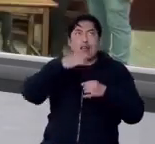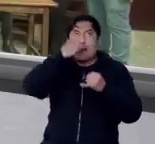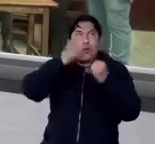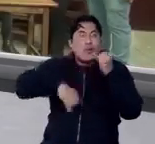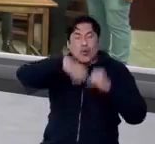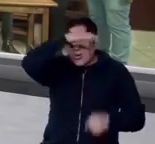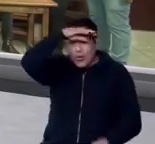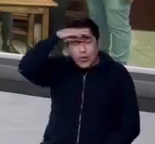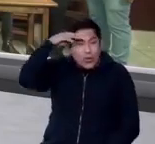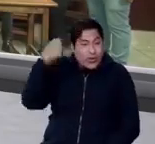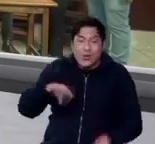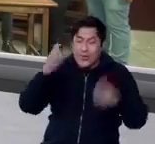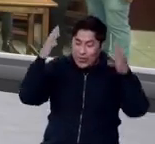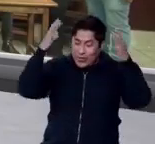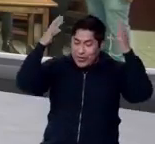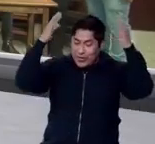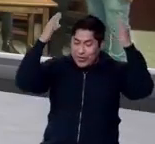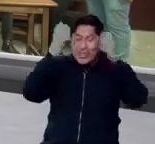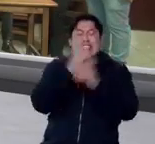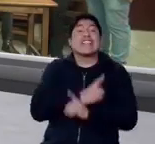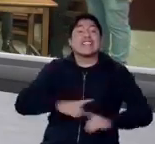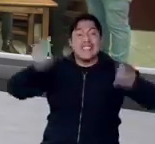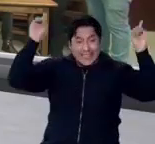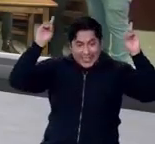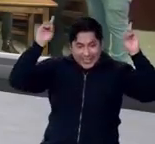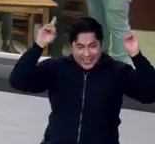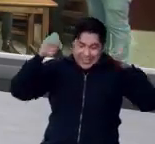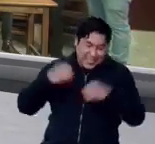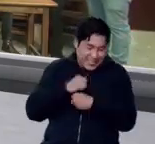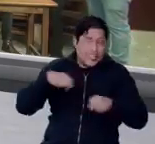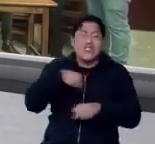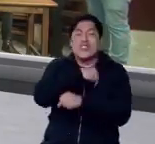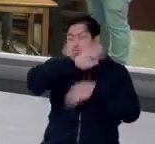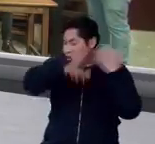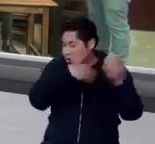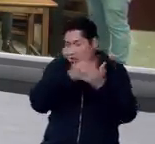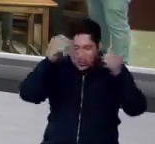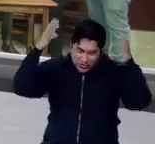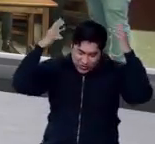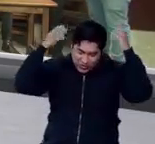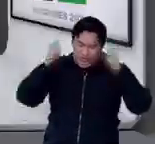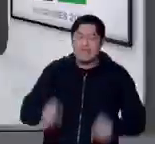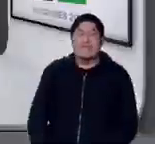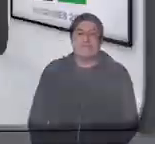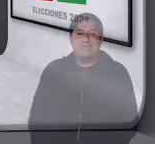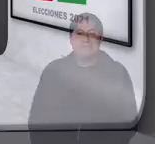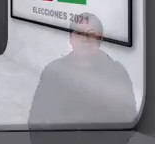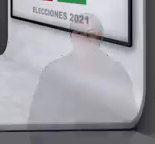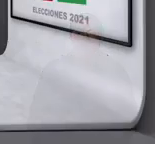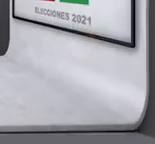Misión cumplida. ¿Por qué? La democracia la hacemos todos.